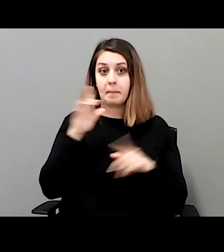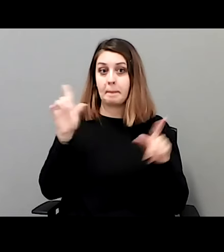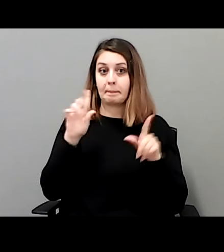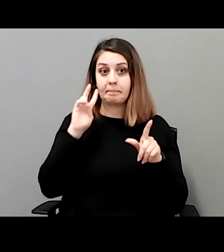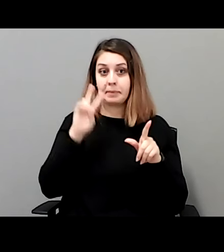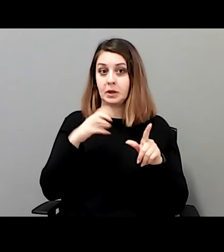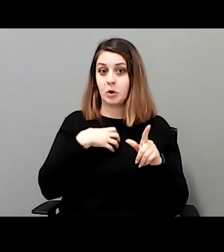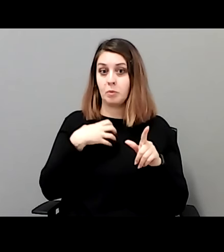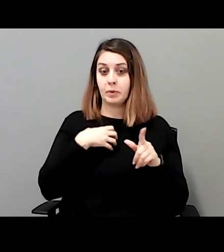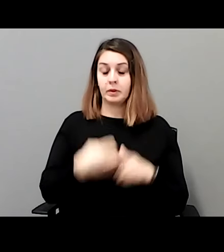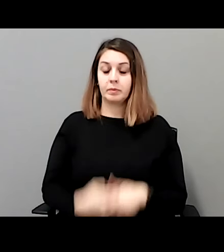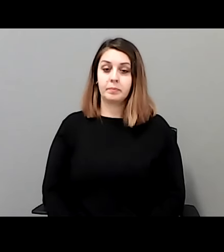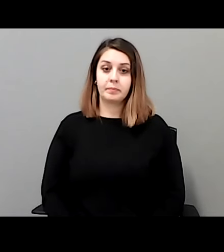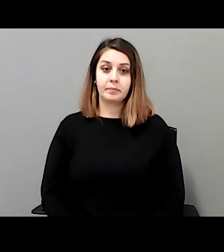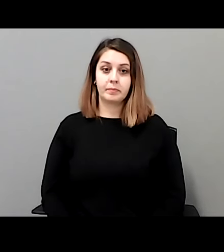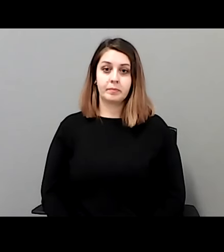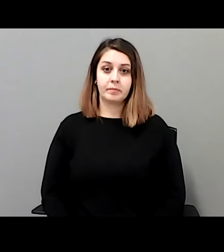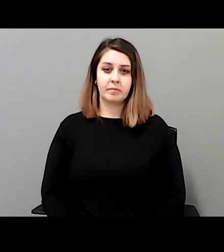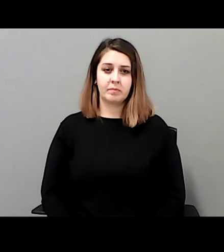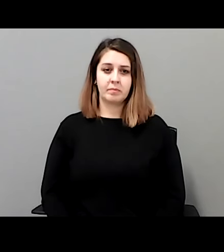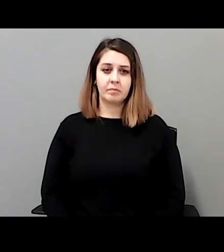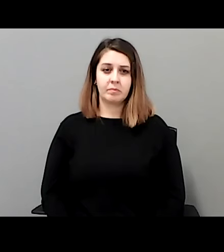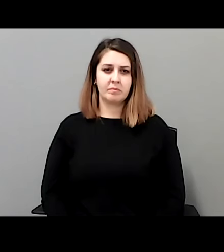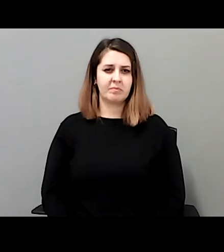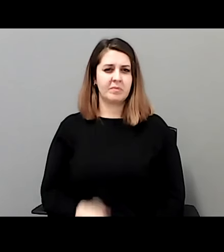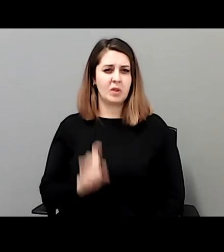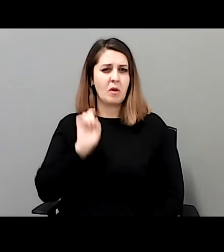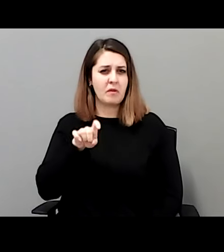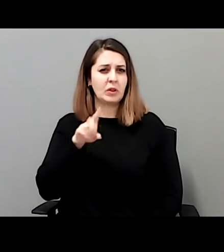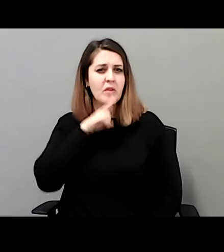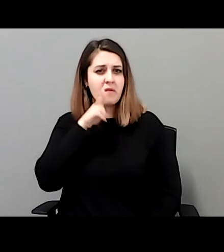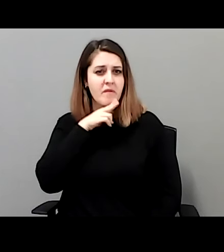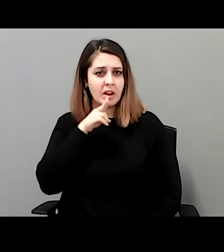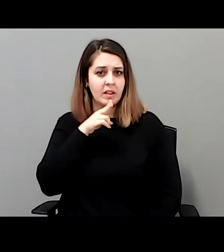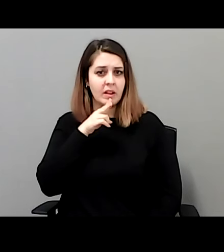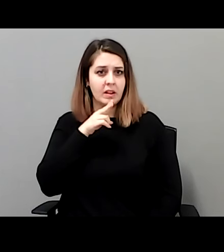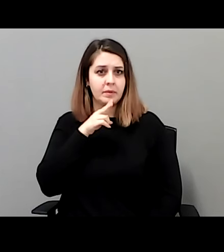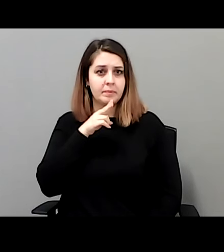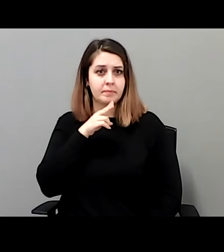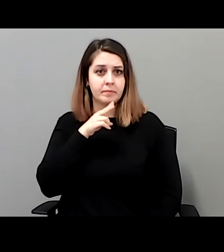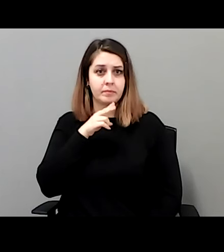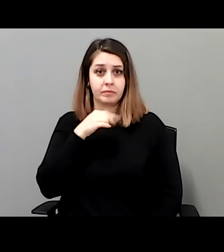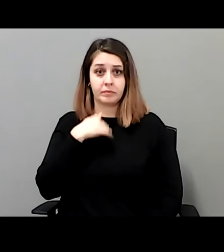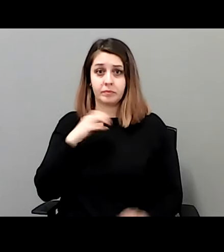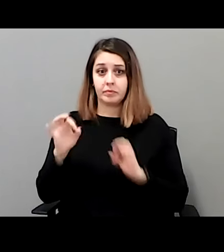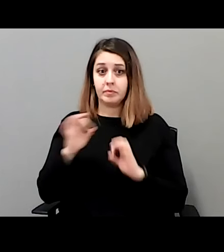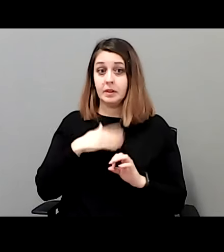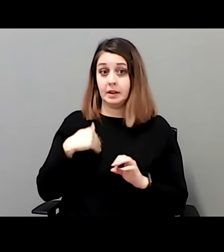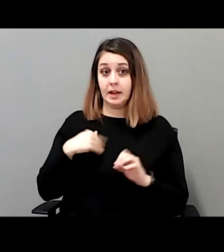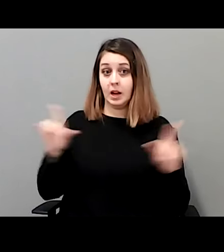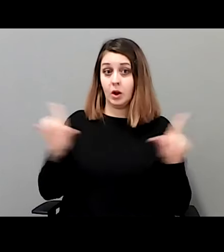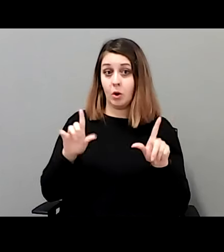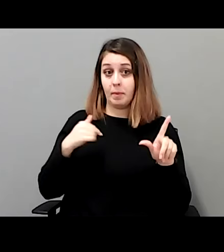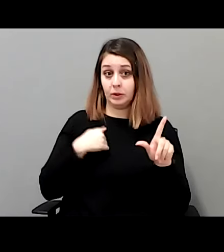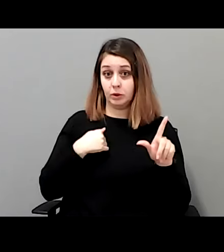pantalla. Pero aquí no me da el botón verde. Pero lo tengo preparado. Si queréis, lo voy compartiendo